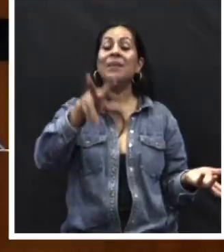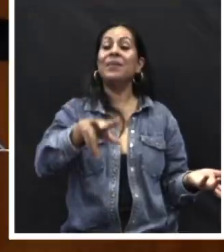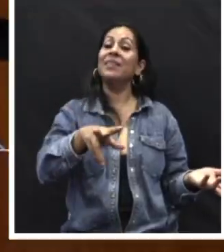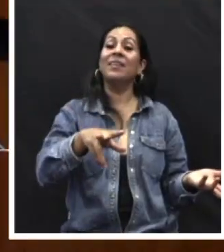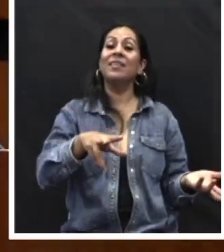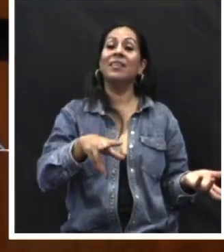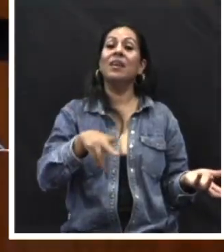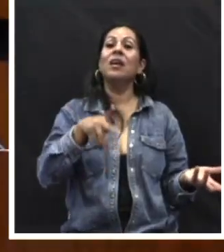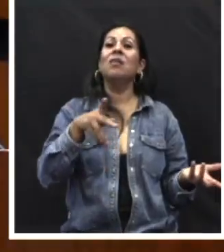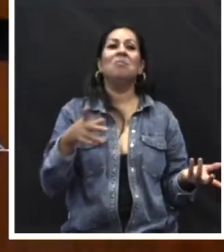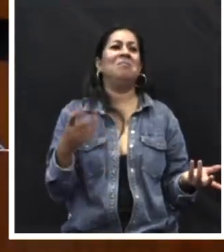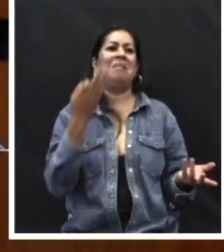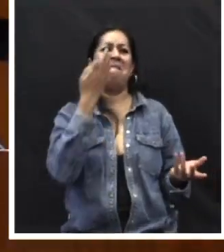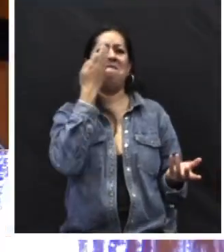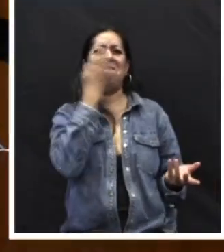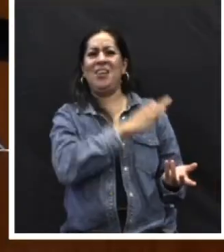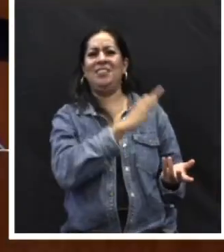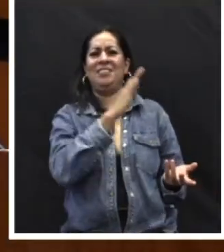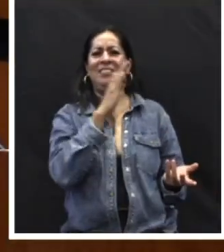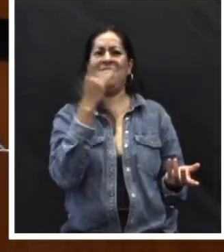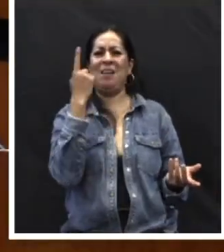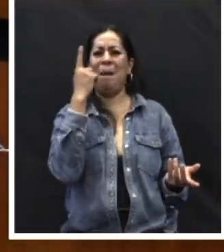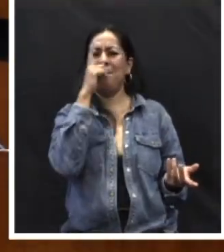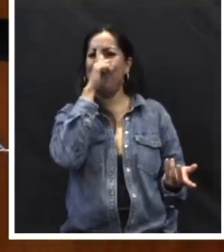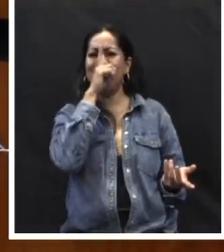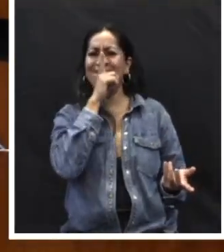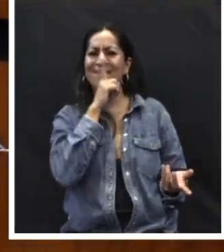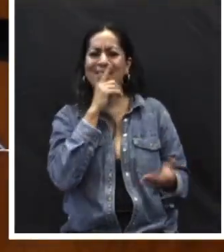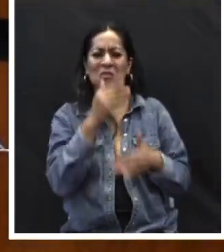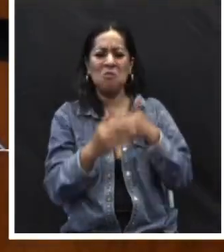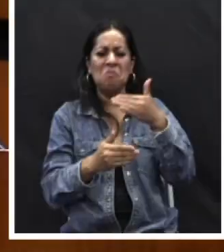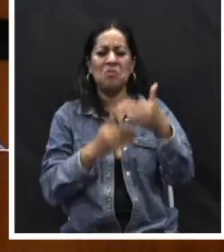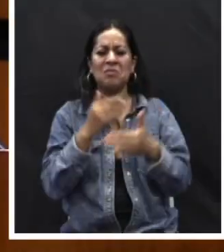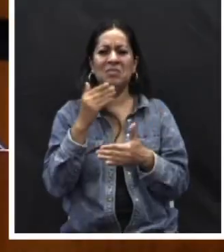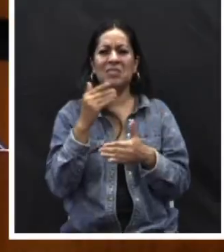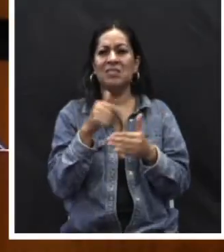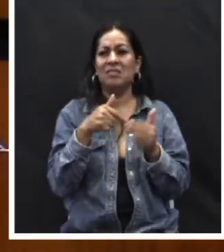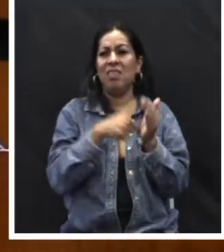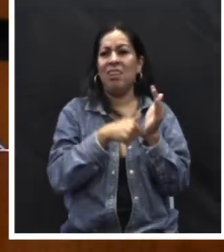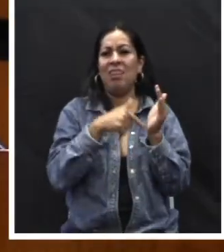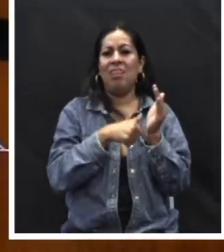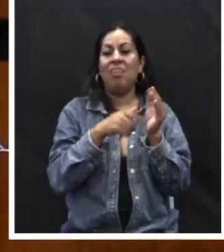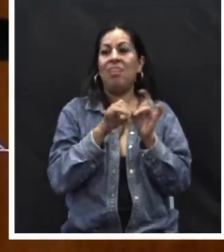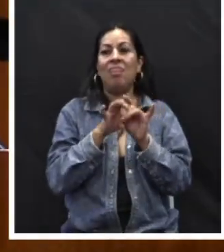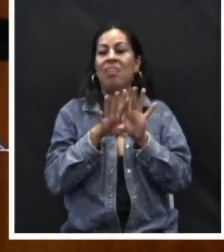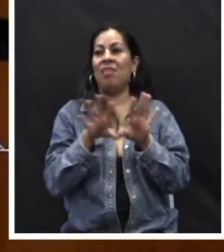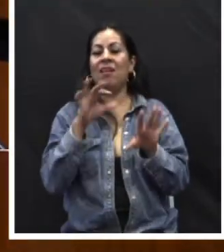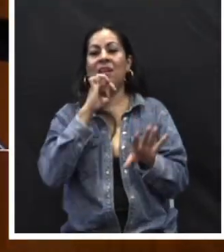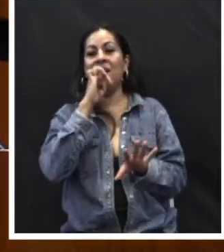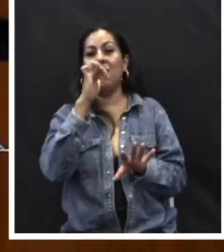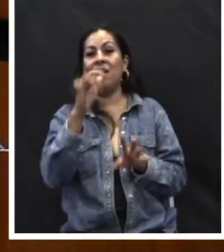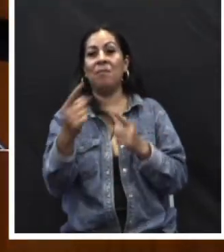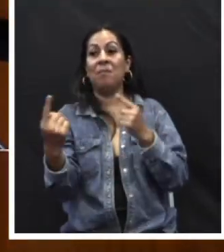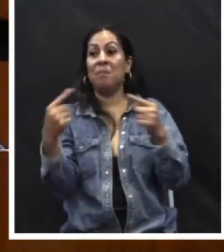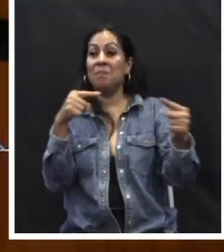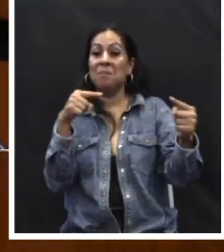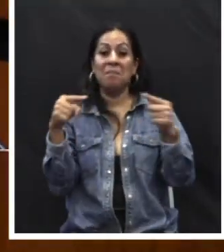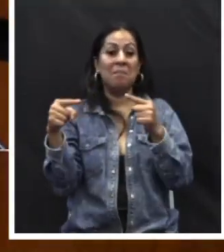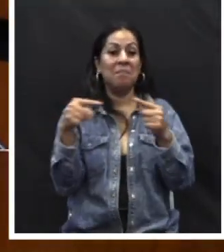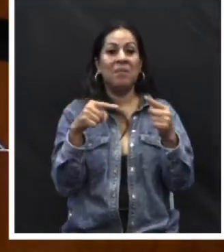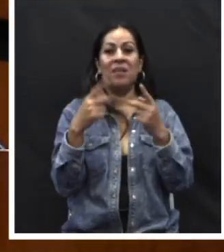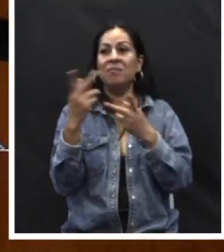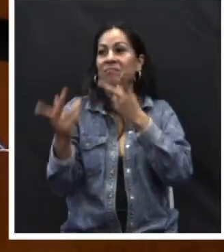verdad, una farsa. Un proceso construido en lo oscuro, sin transparencia, sin debate,